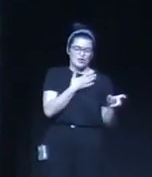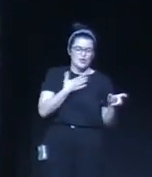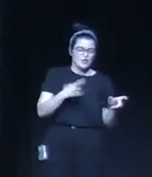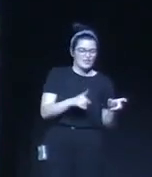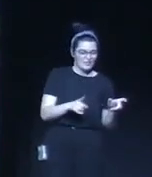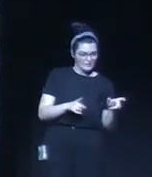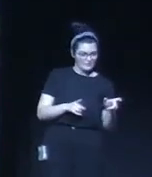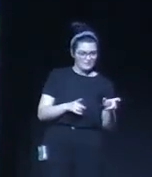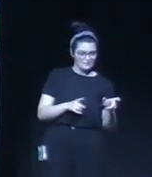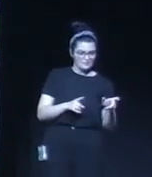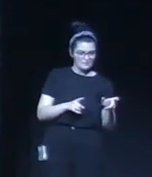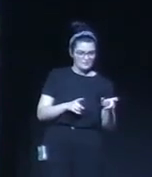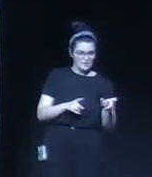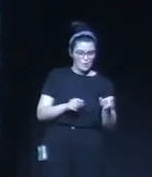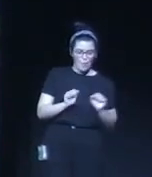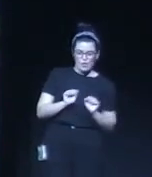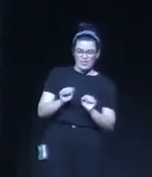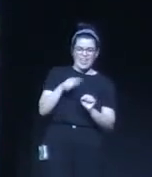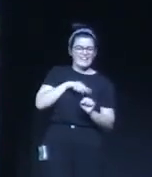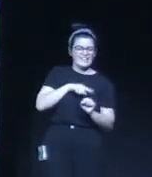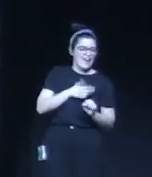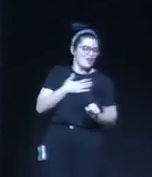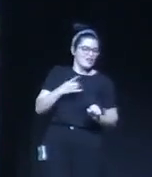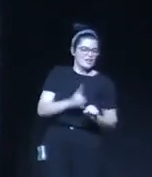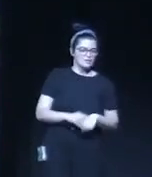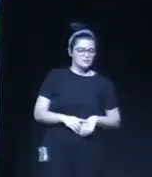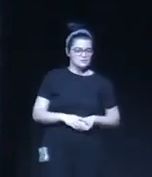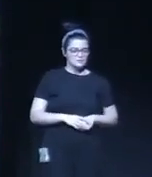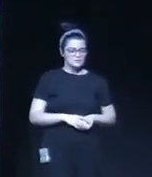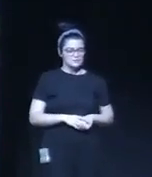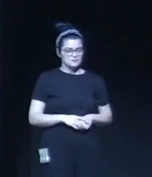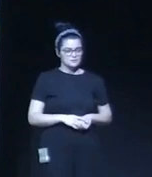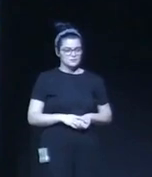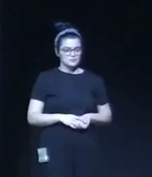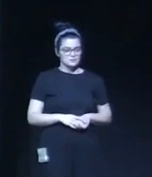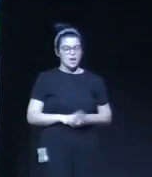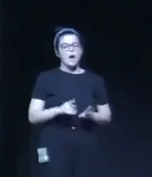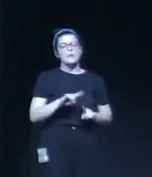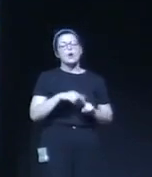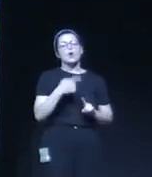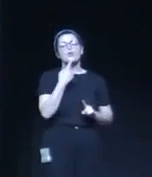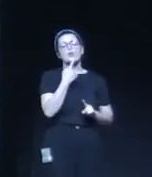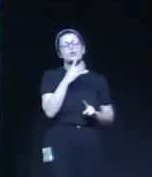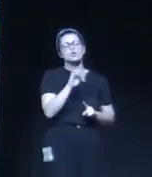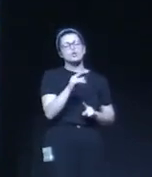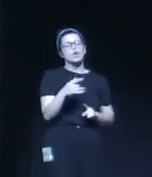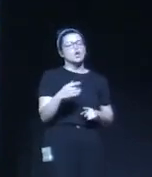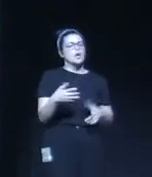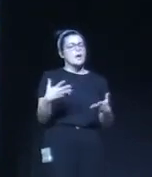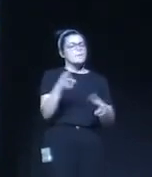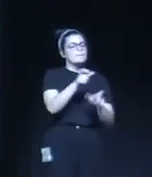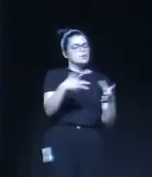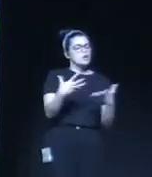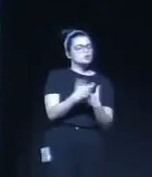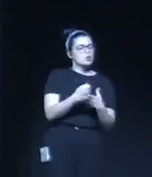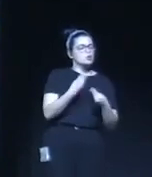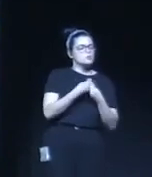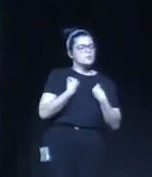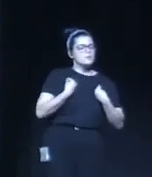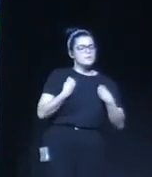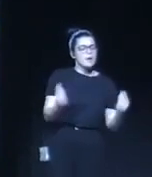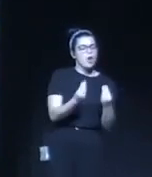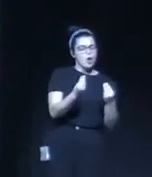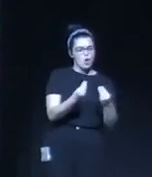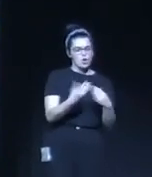recurre a lo que queremos hacer, todo es ético. Queremos que la gente viva mejor, que haya mejor sanidad, que